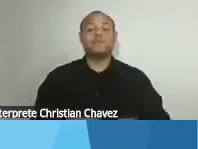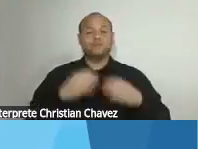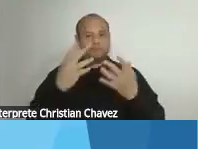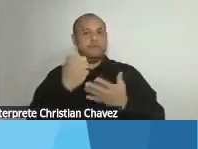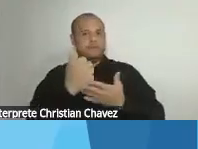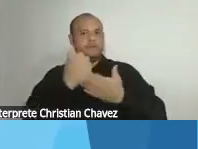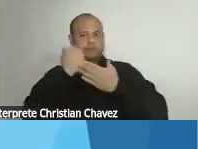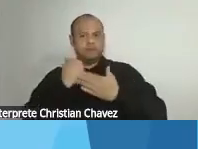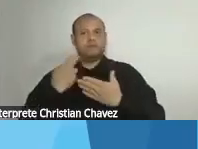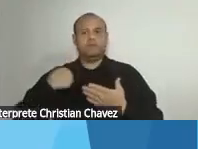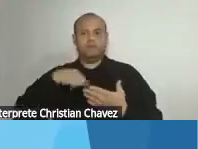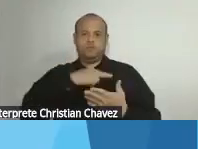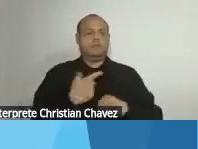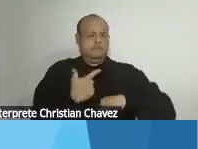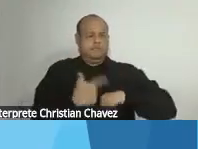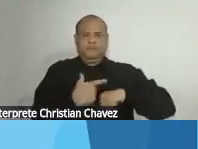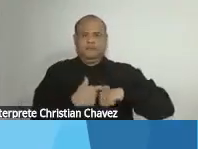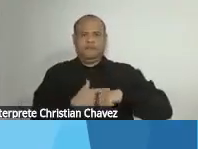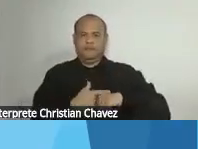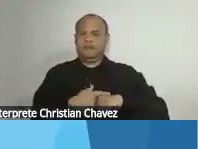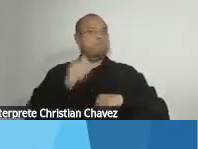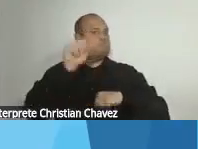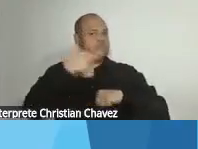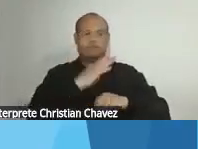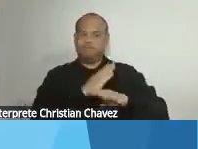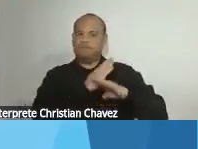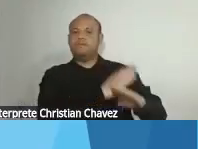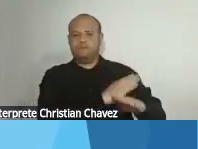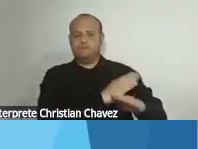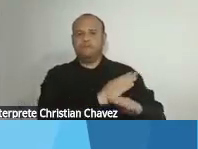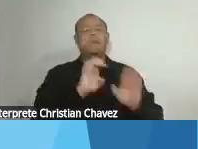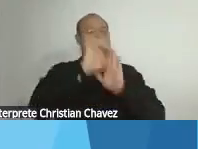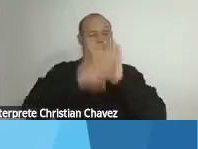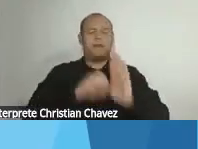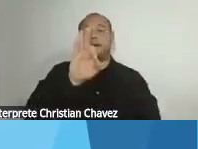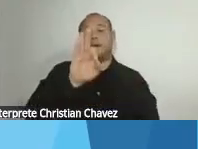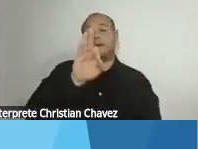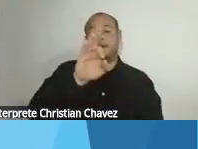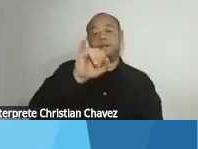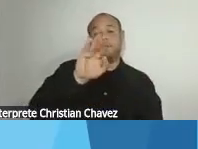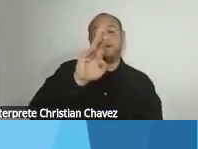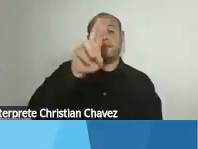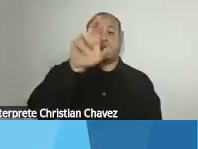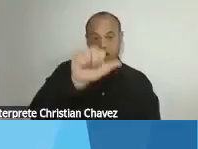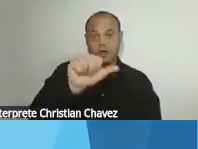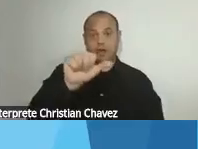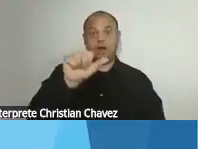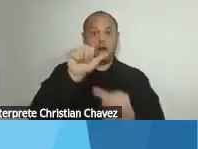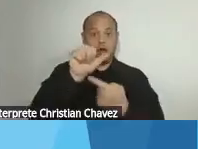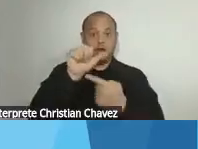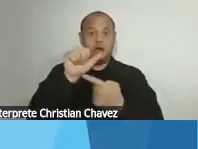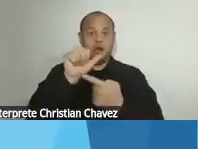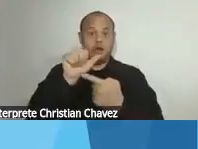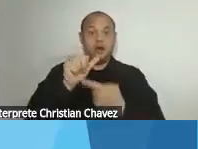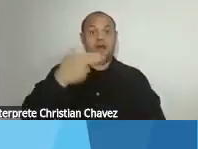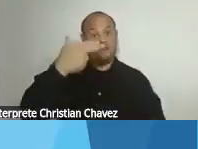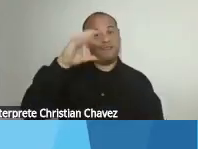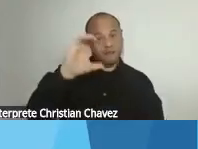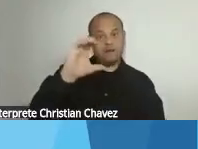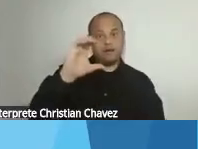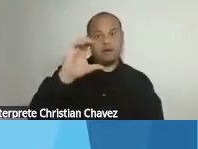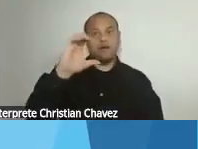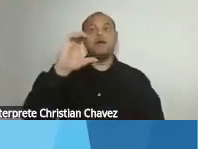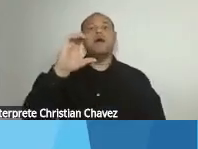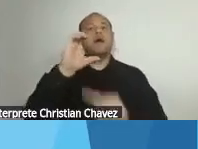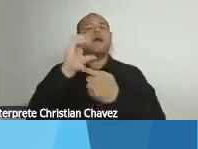enfermemos. ¿Cómo? Pues aquí entra la fibra. ¿Sí? La fibra es un tipo de hidrato de carbono que tiene un efecto prebiótico. ¿Qué